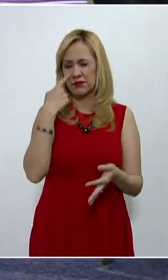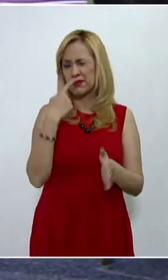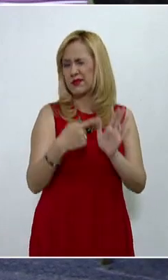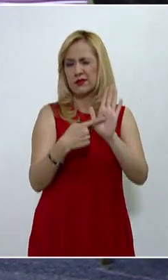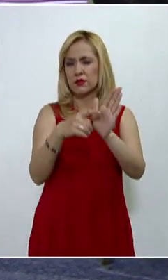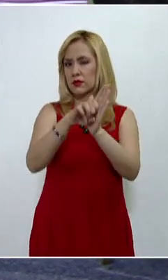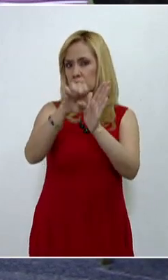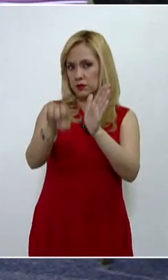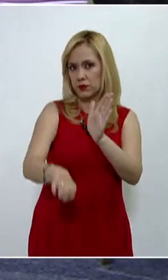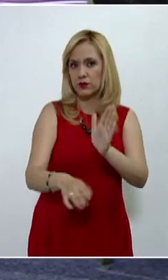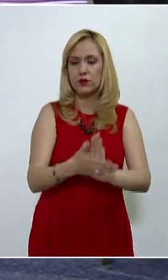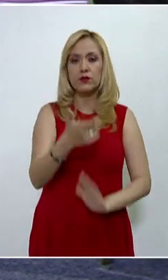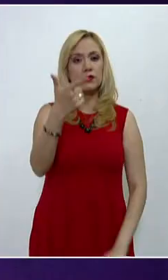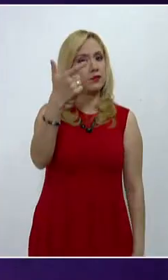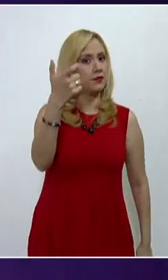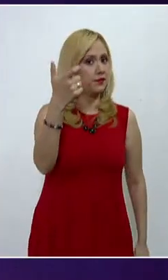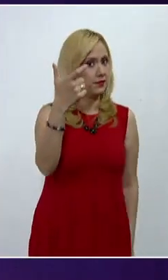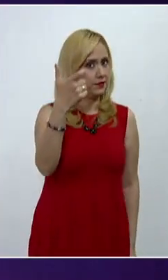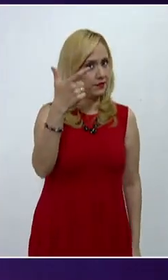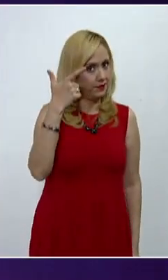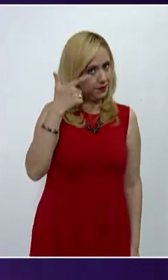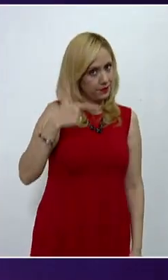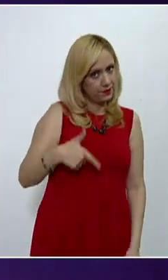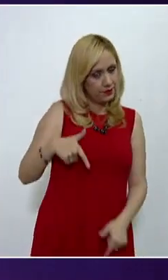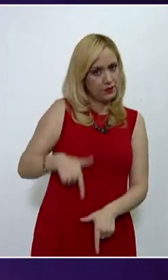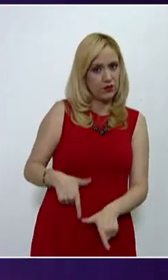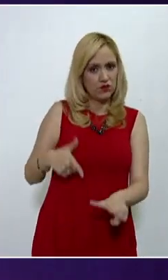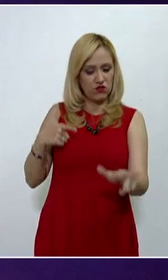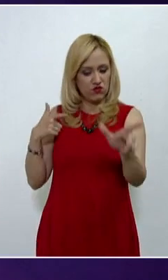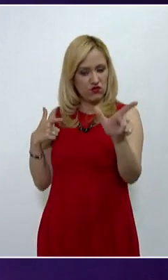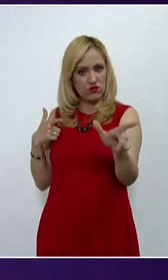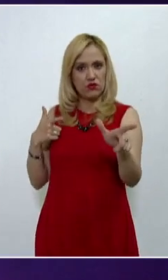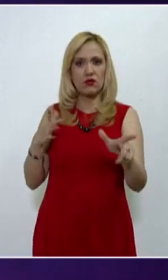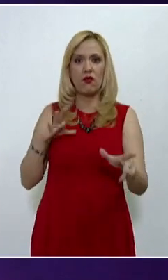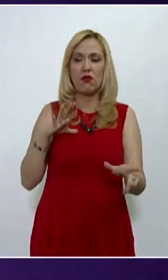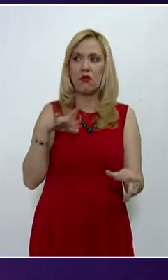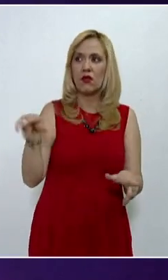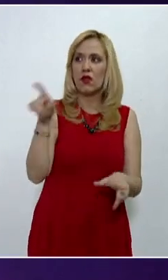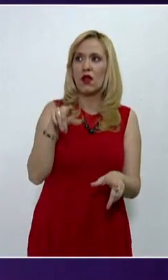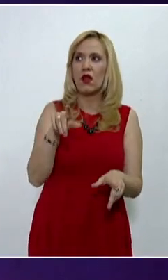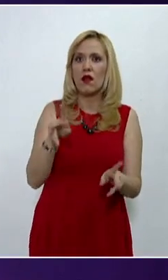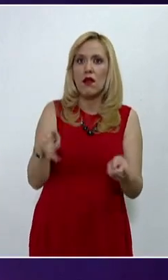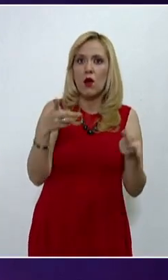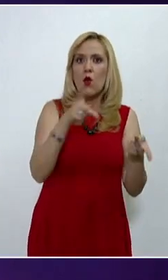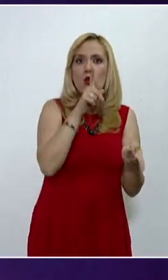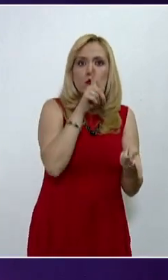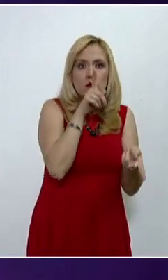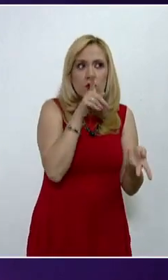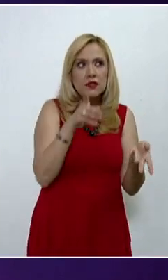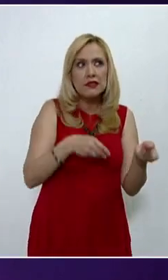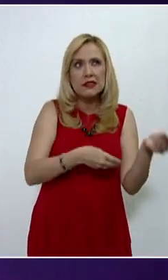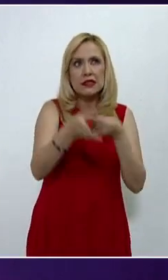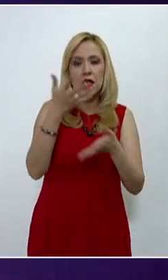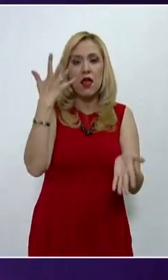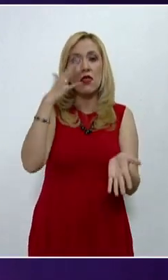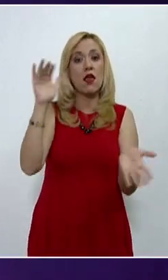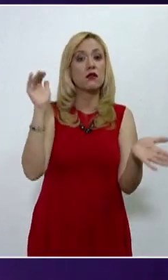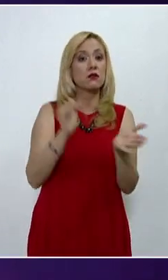concreto, el tema de las armas. Digamos, si hay un mercado negro de armas, se están vendiendo, por poner un número, 10,000